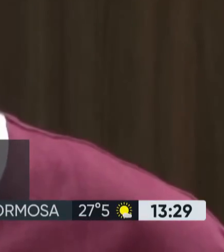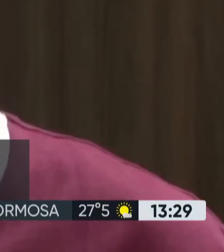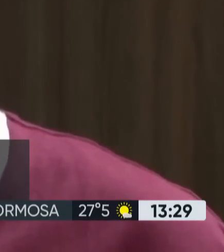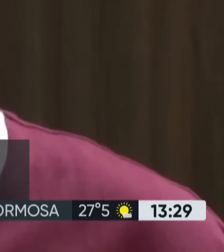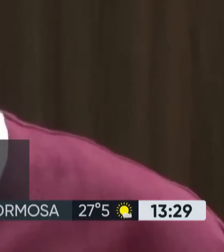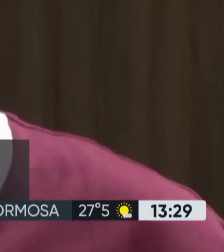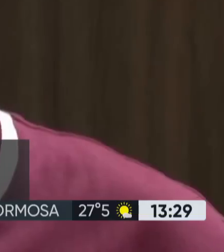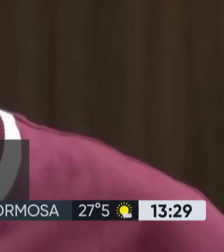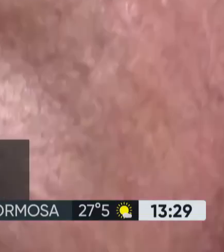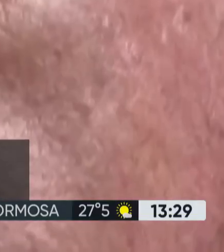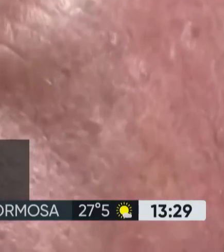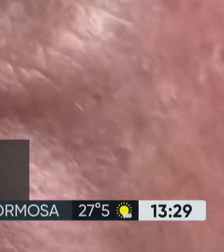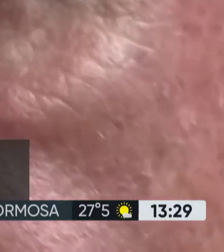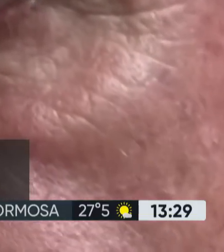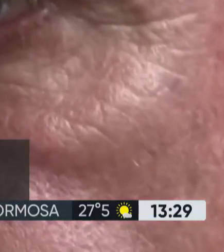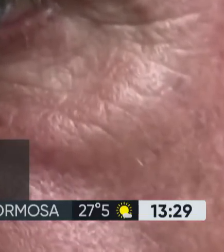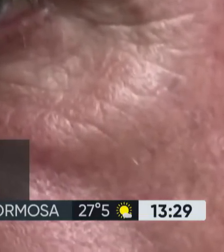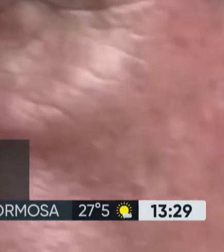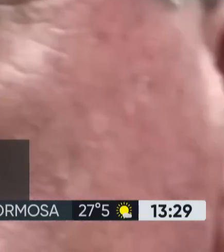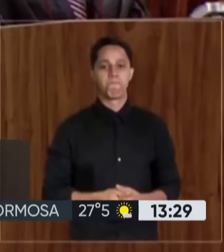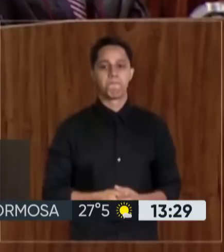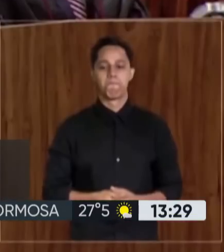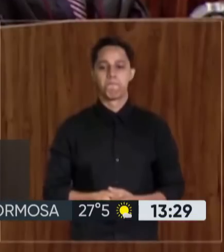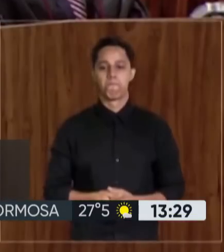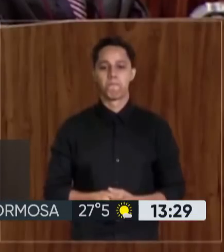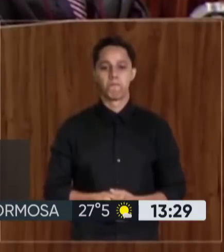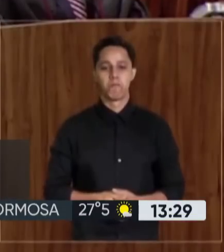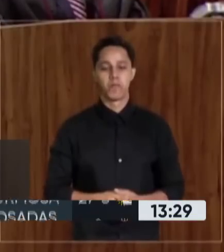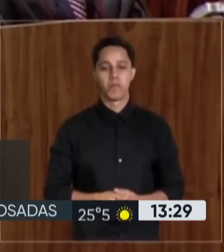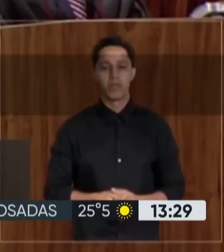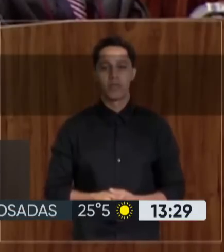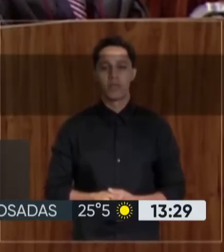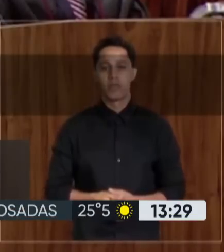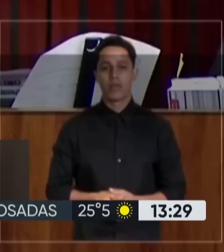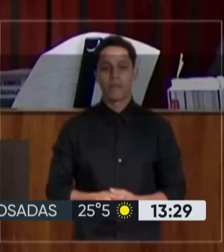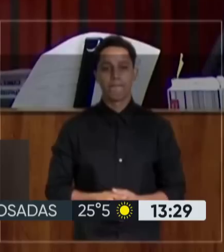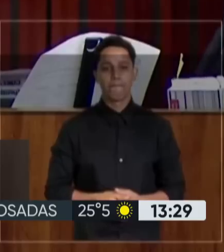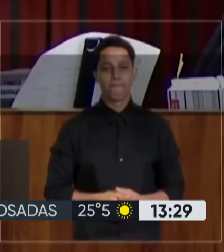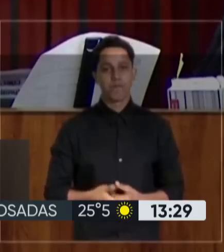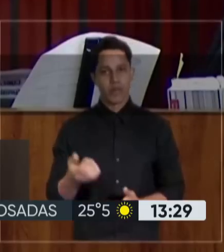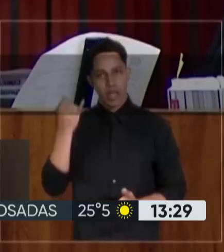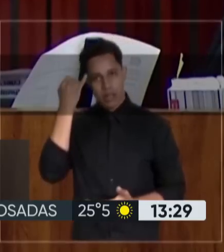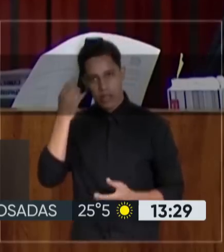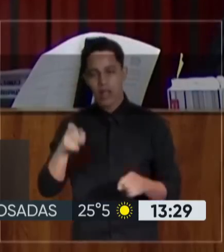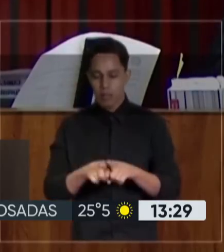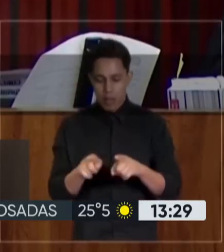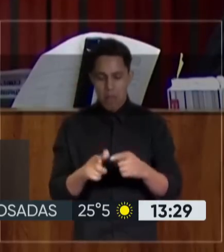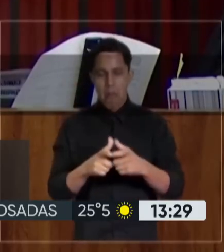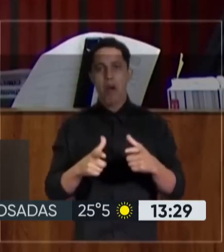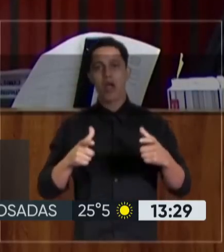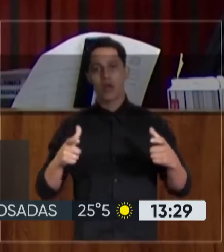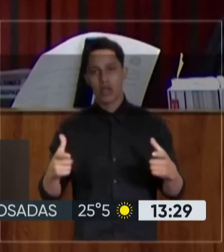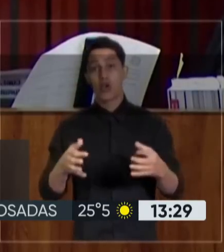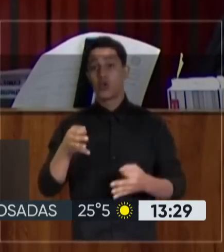políticos, lo que lo inhabilita a participar de la próxima contienda presidencial. No mérito, também por maioria,